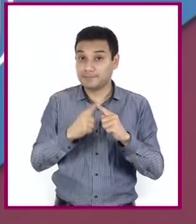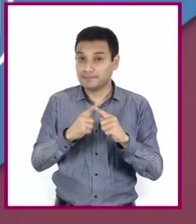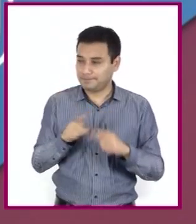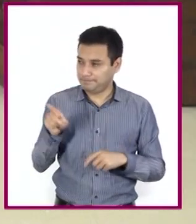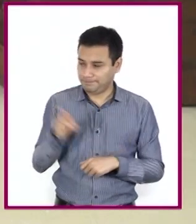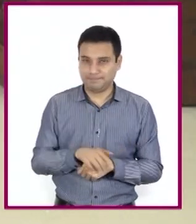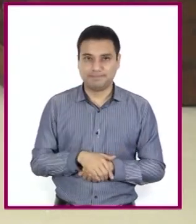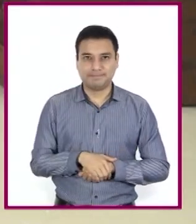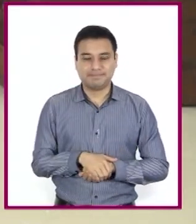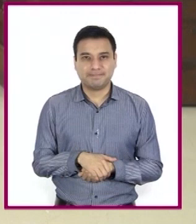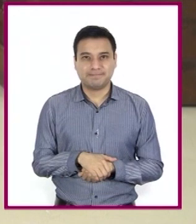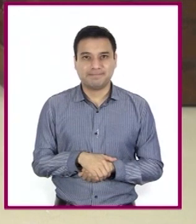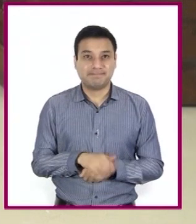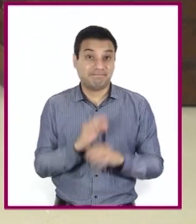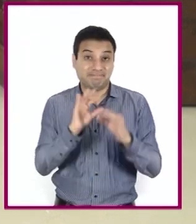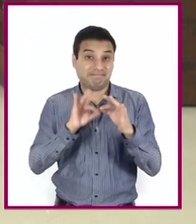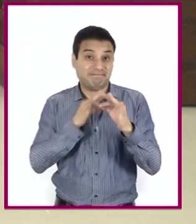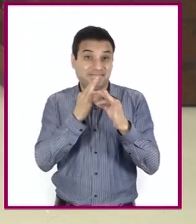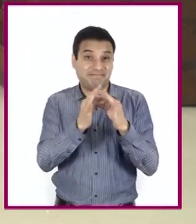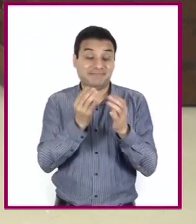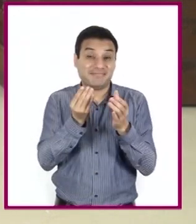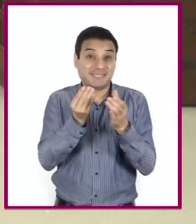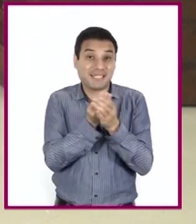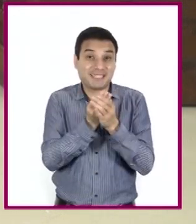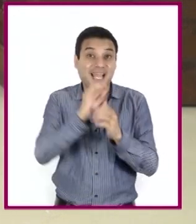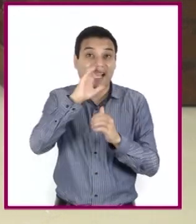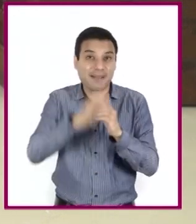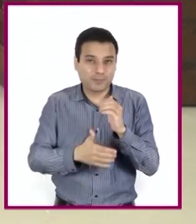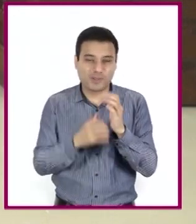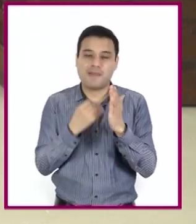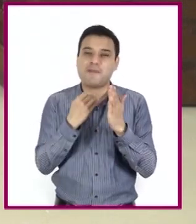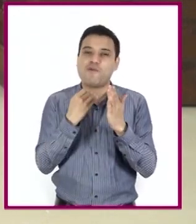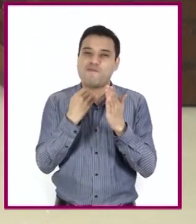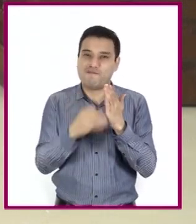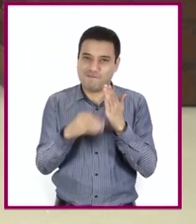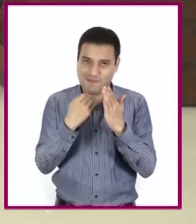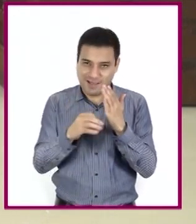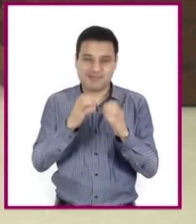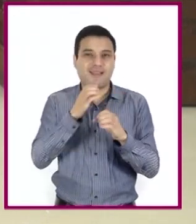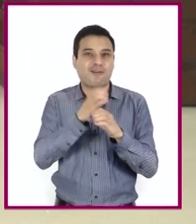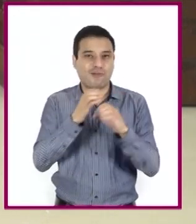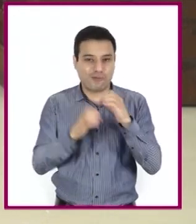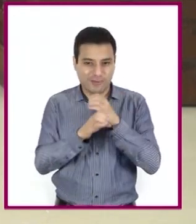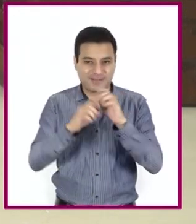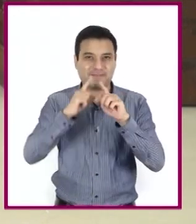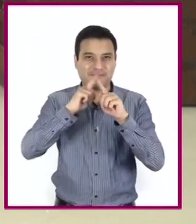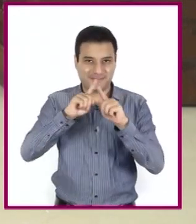Ramírez. Listo, terminamos, pero aún nos queda mucho por explorar y